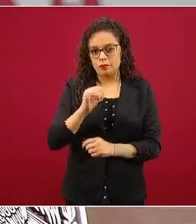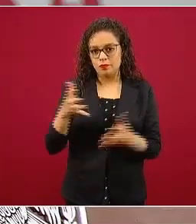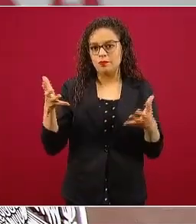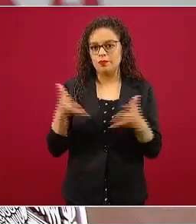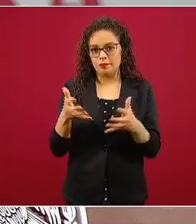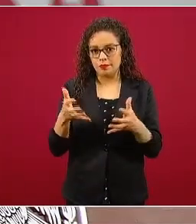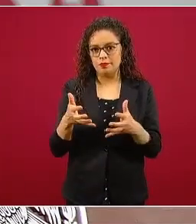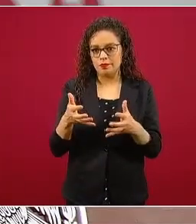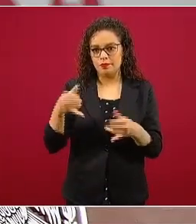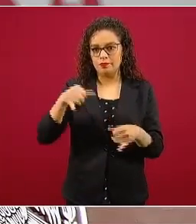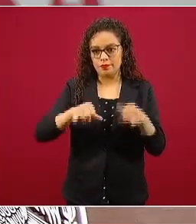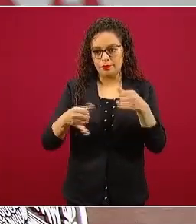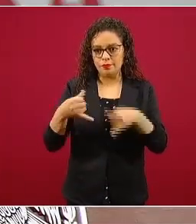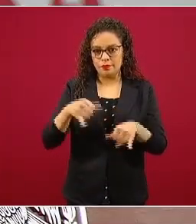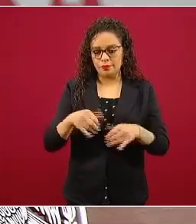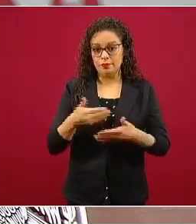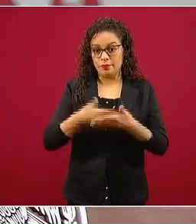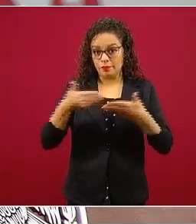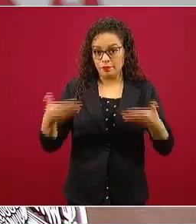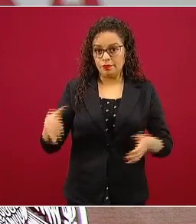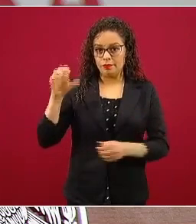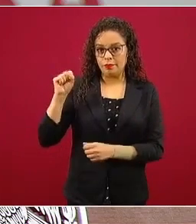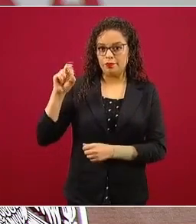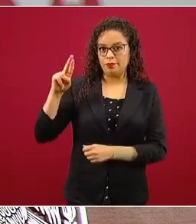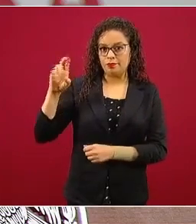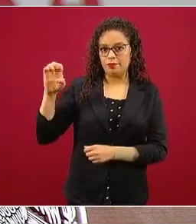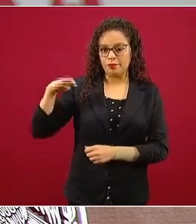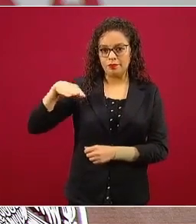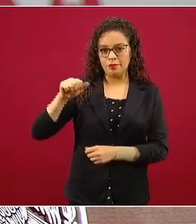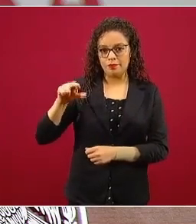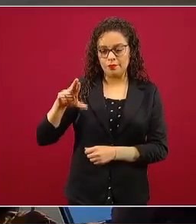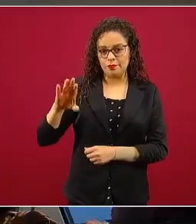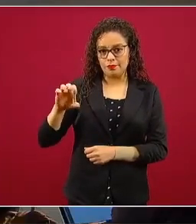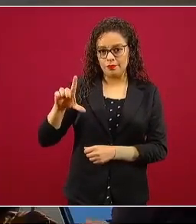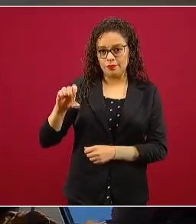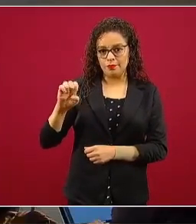el secretario Marcelo Ebrard les va a informar